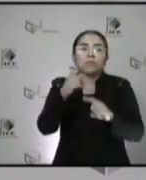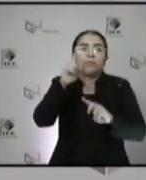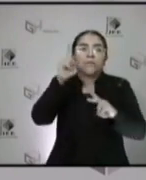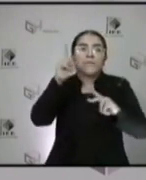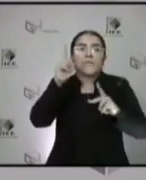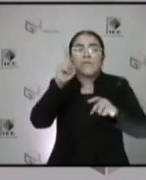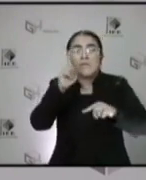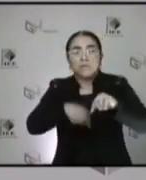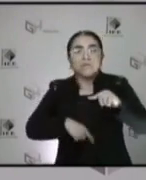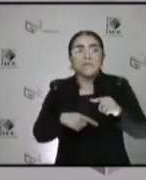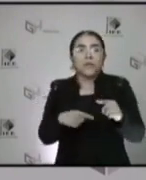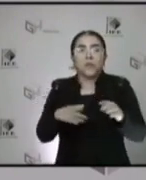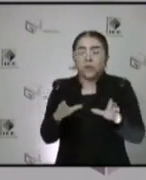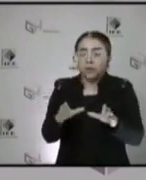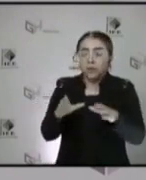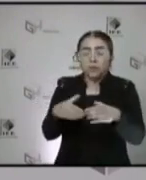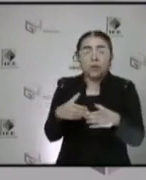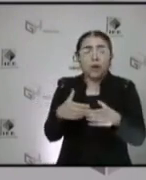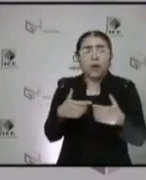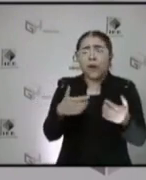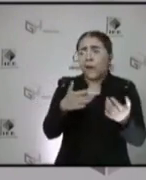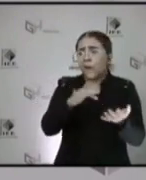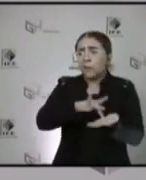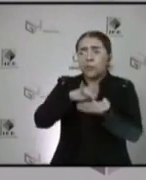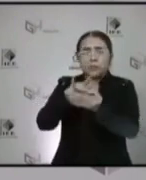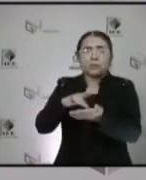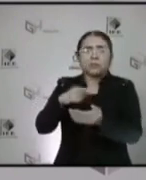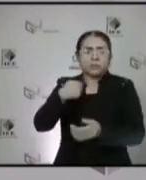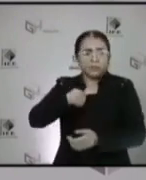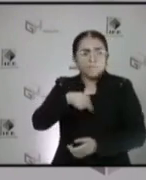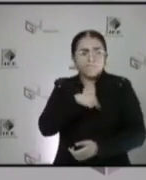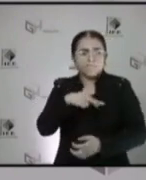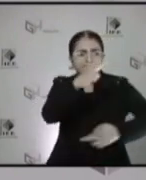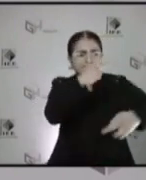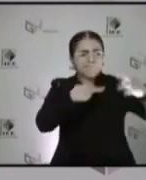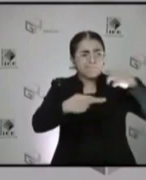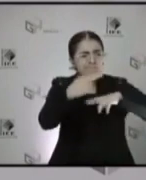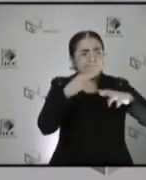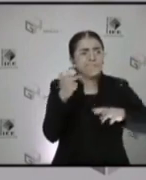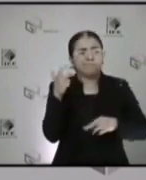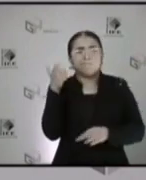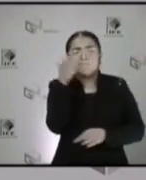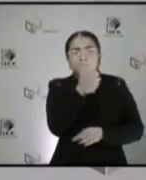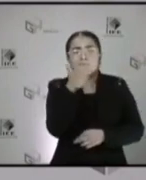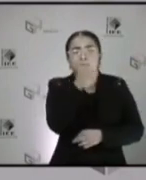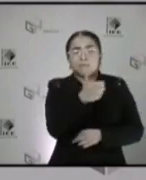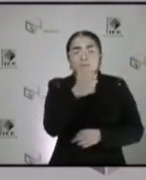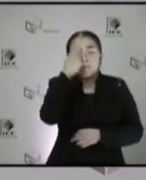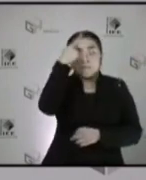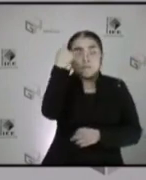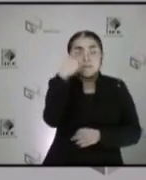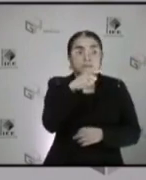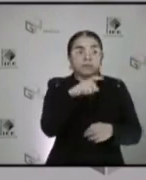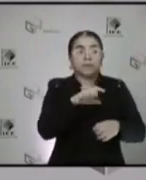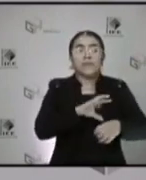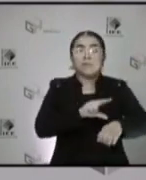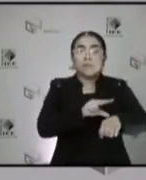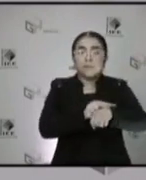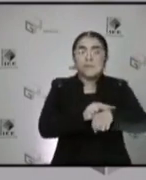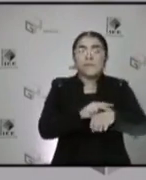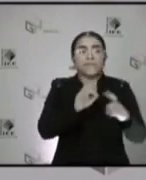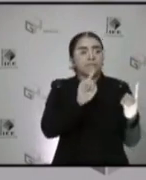había comunitario. Nosotros lo vamos a regresar. Y para que haya médicos que estén vinculados a la